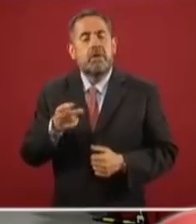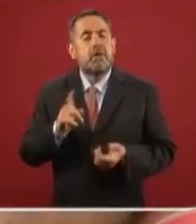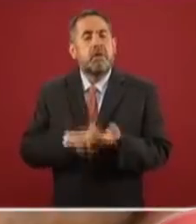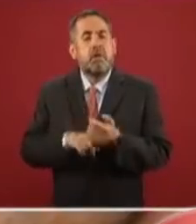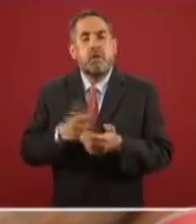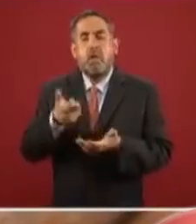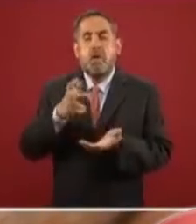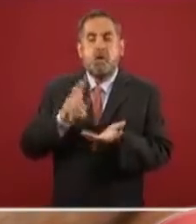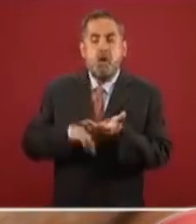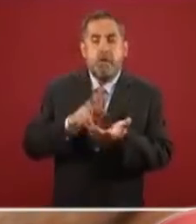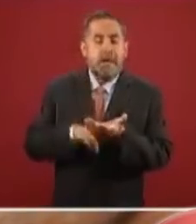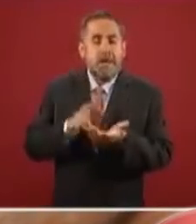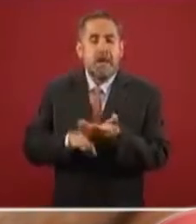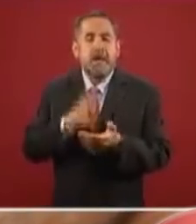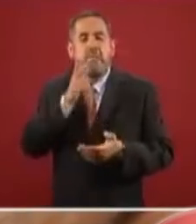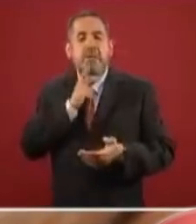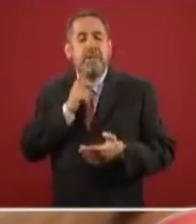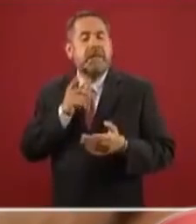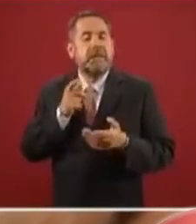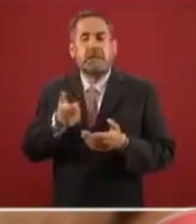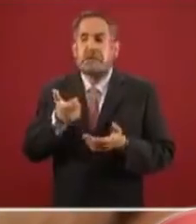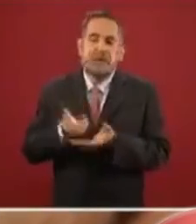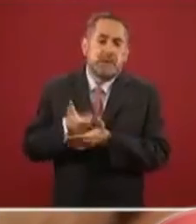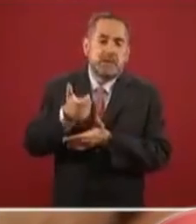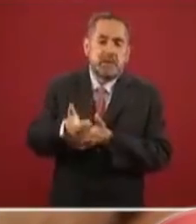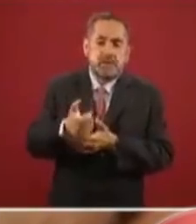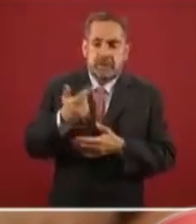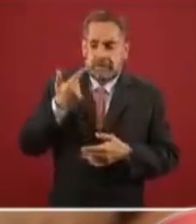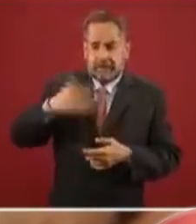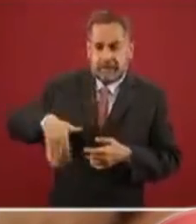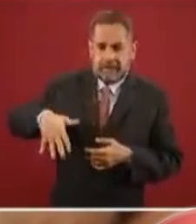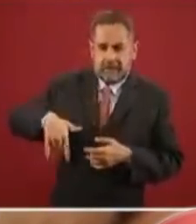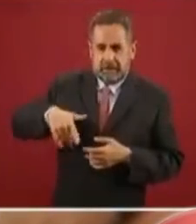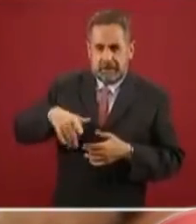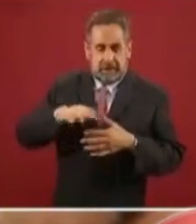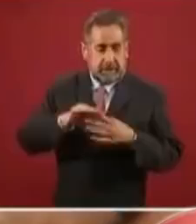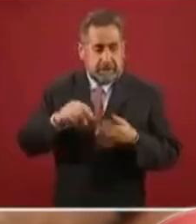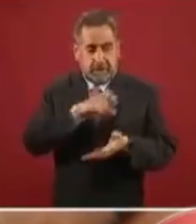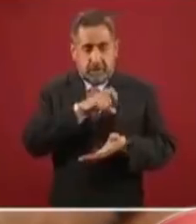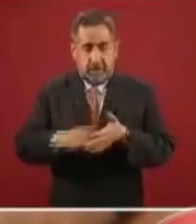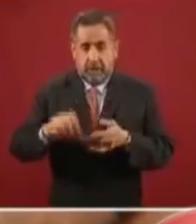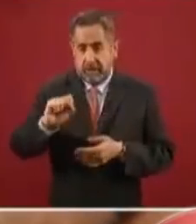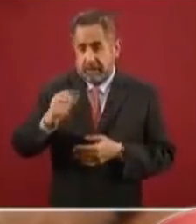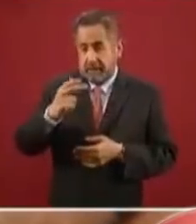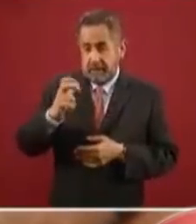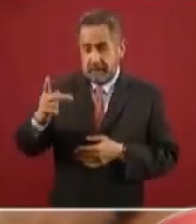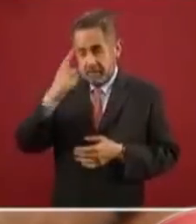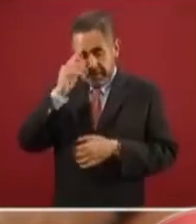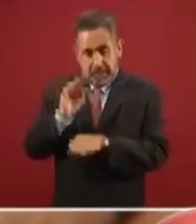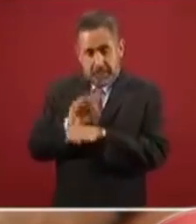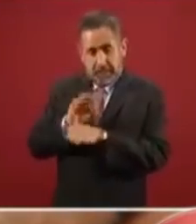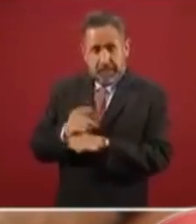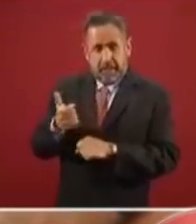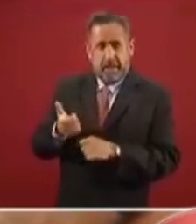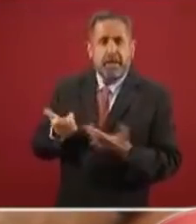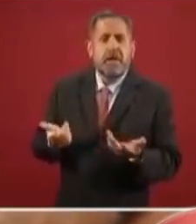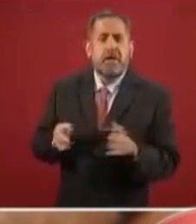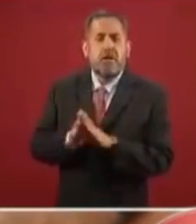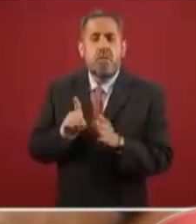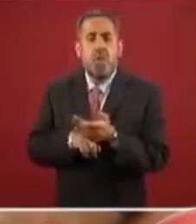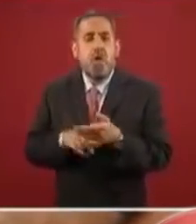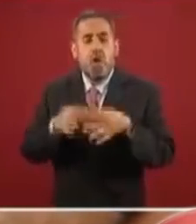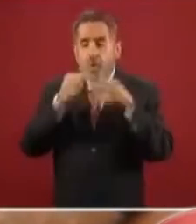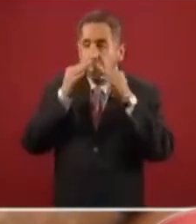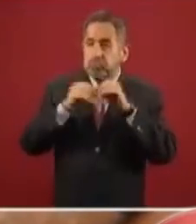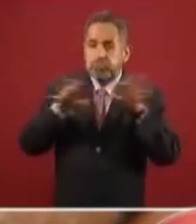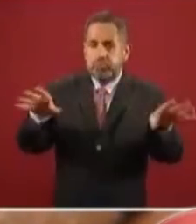de la cobertura petrolera que acaba de comprar Hacienda para proteger el precio del petróleo, no se hizo